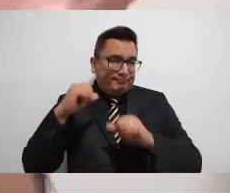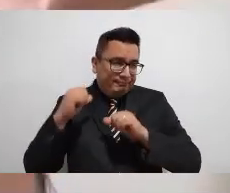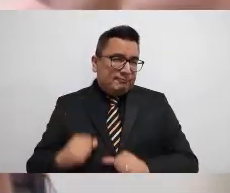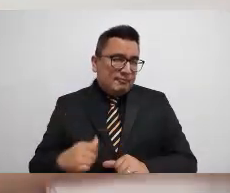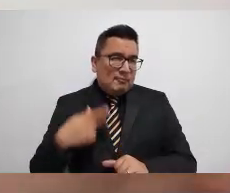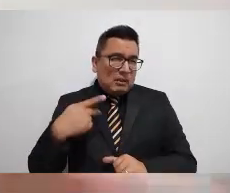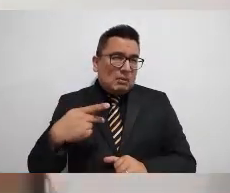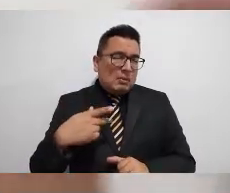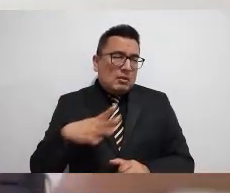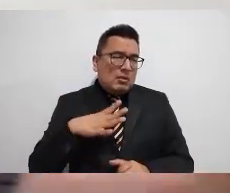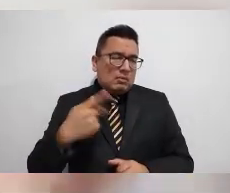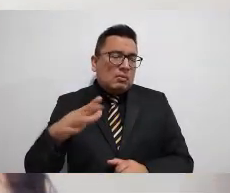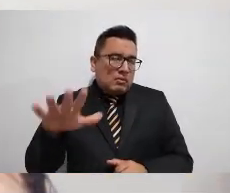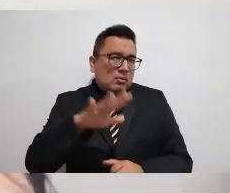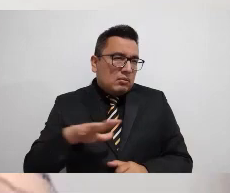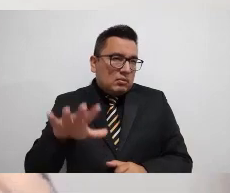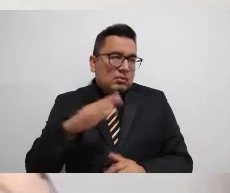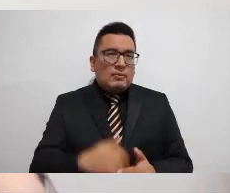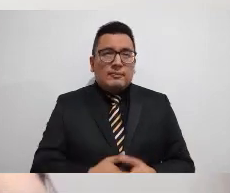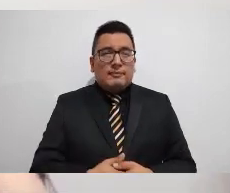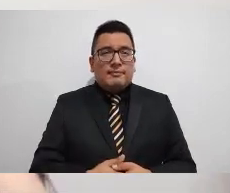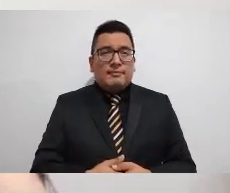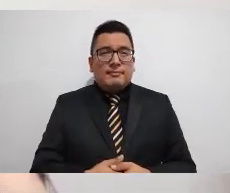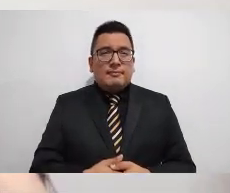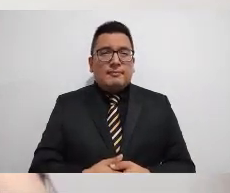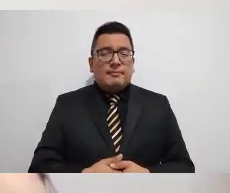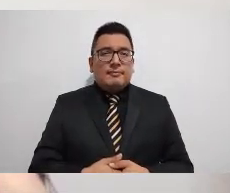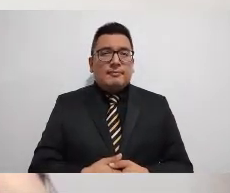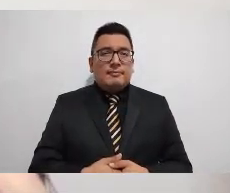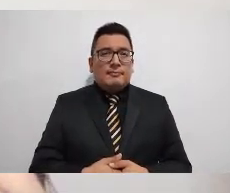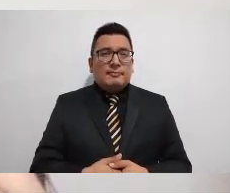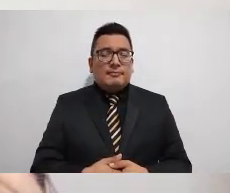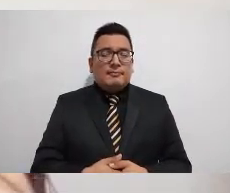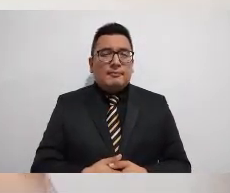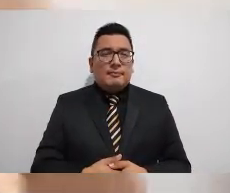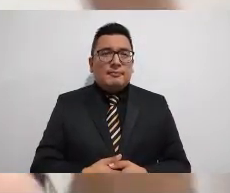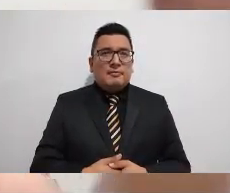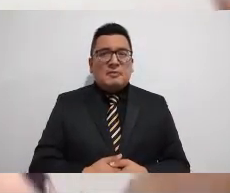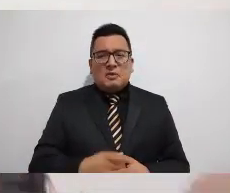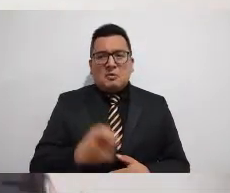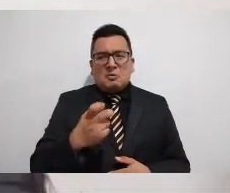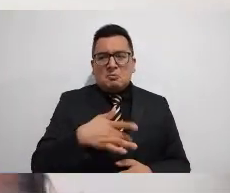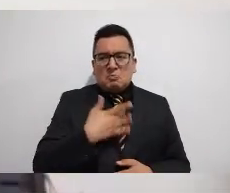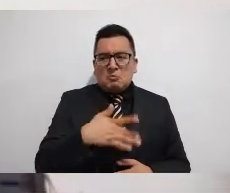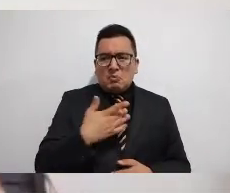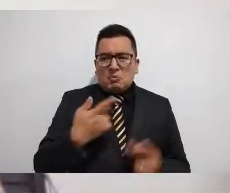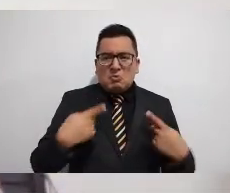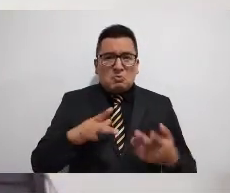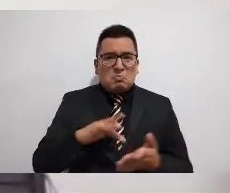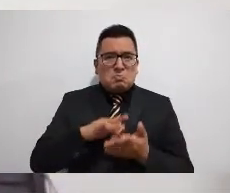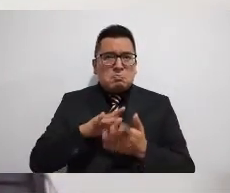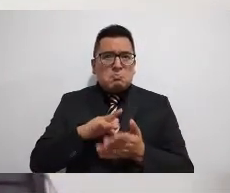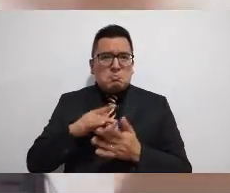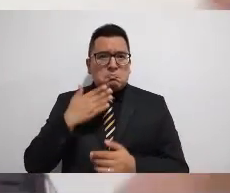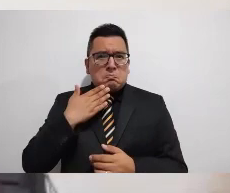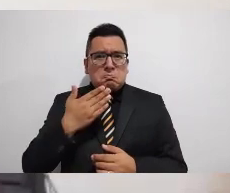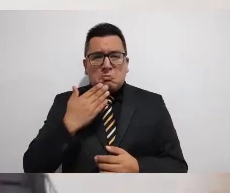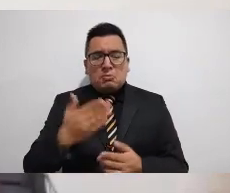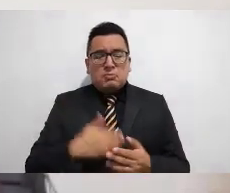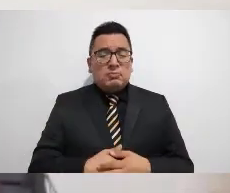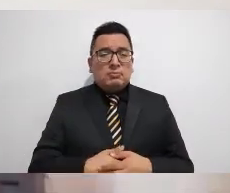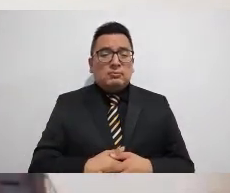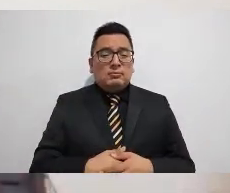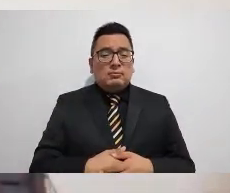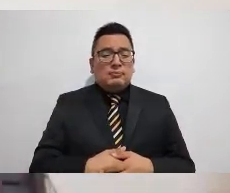que los coloca pues en una situación pues de ventaja respecto al resto de la población trans en el país y en